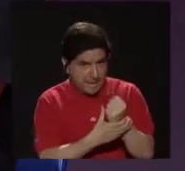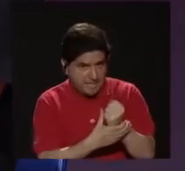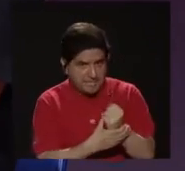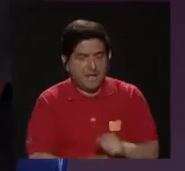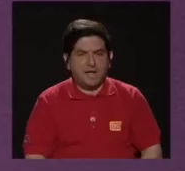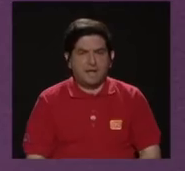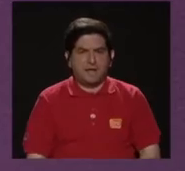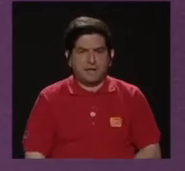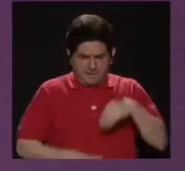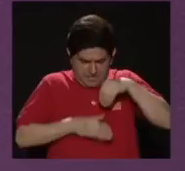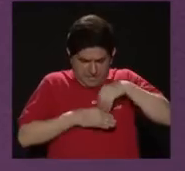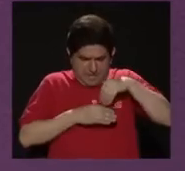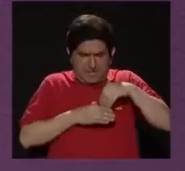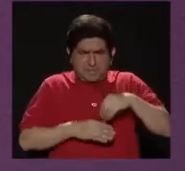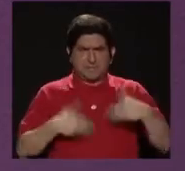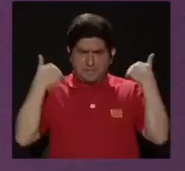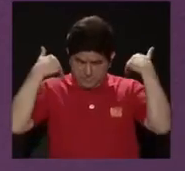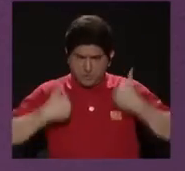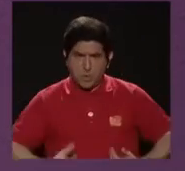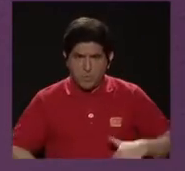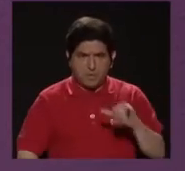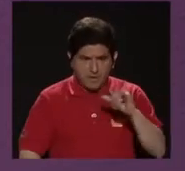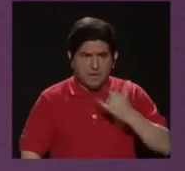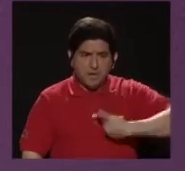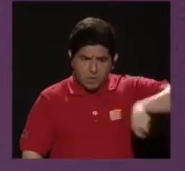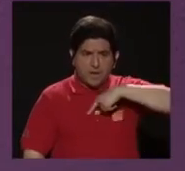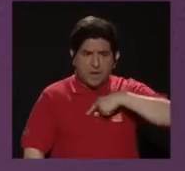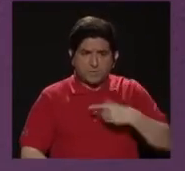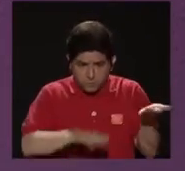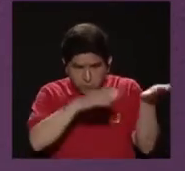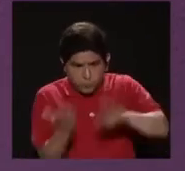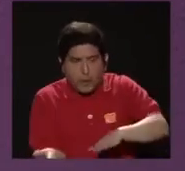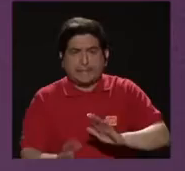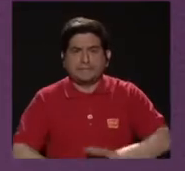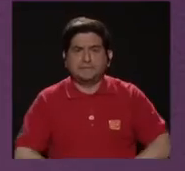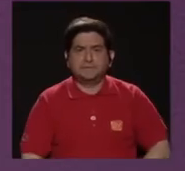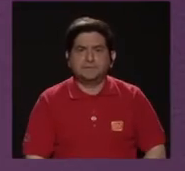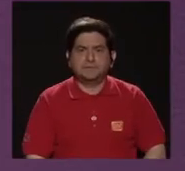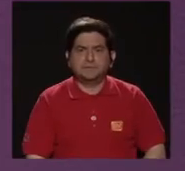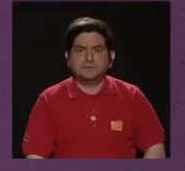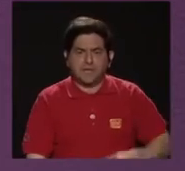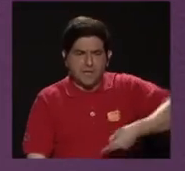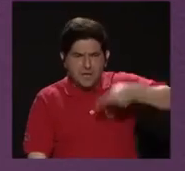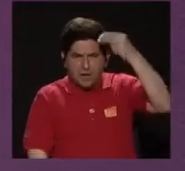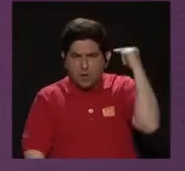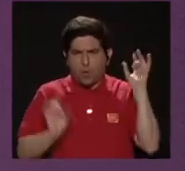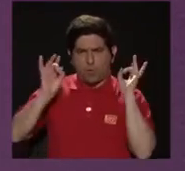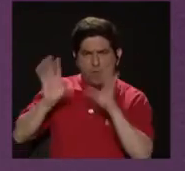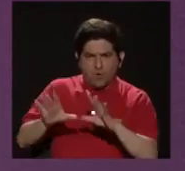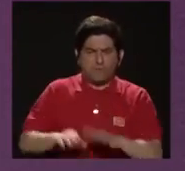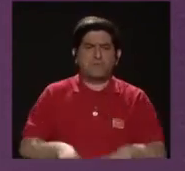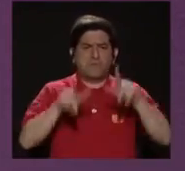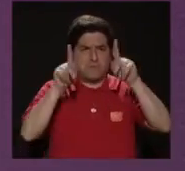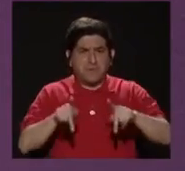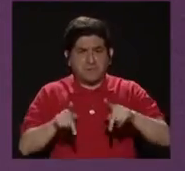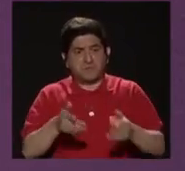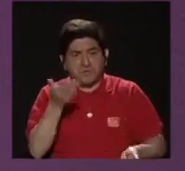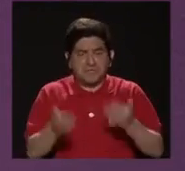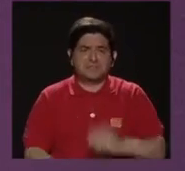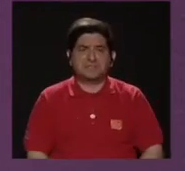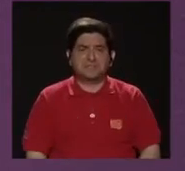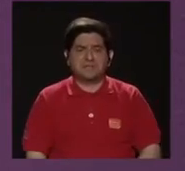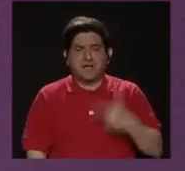nuestra esencia de ser humano, sino matarnos, ¿verdad? La homofobia lleva a la gente al suicidio, lleva